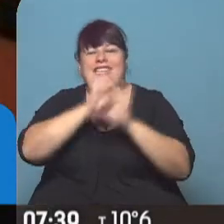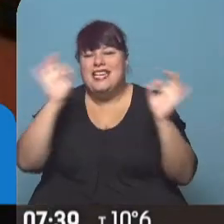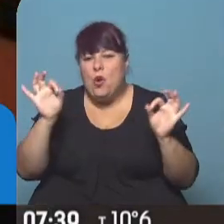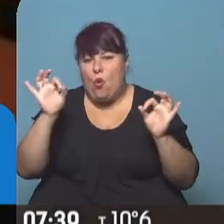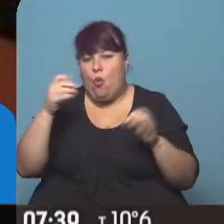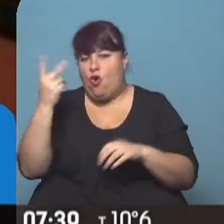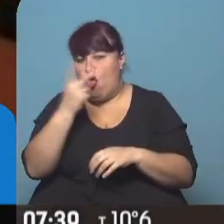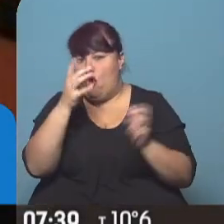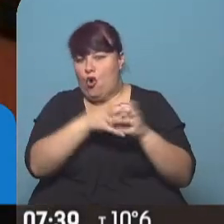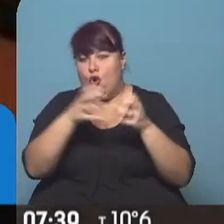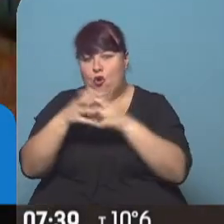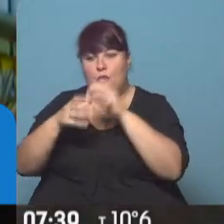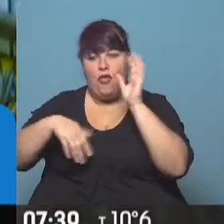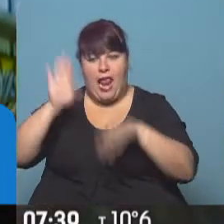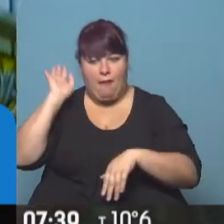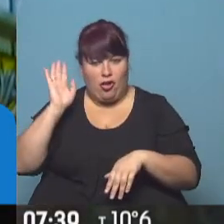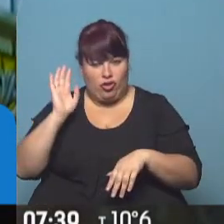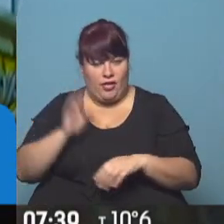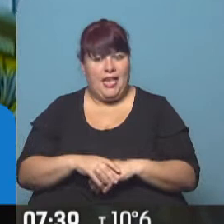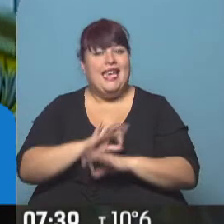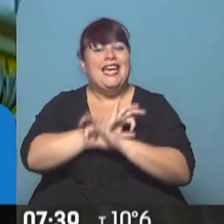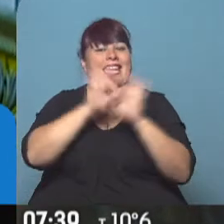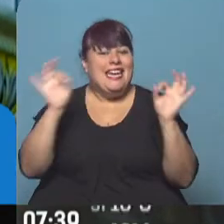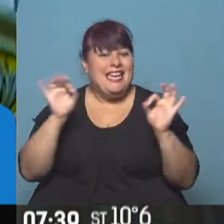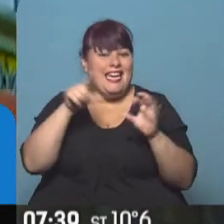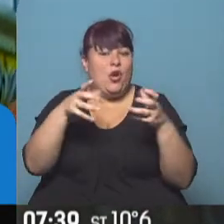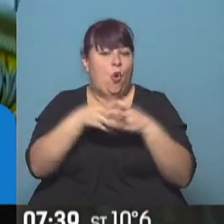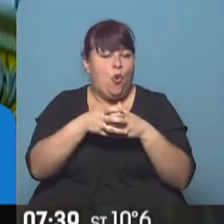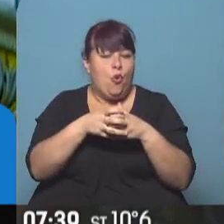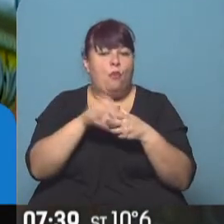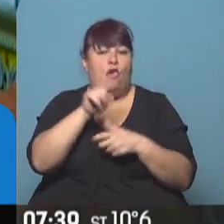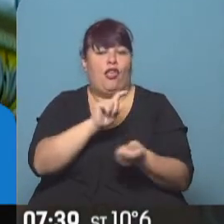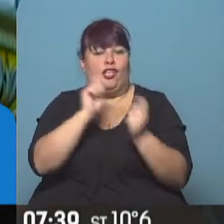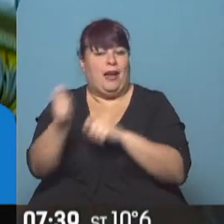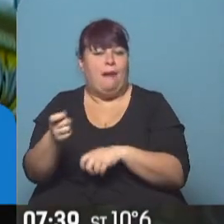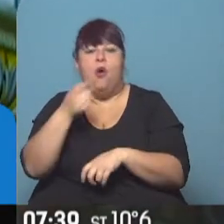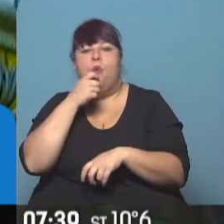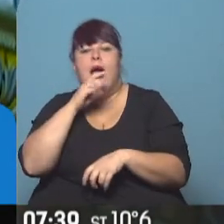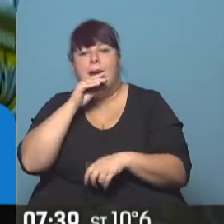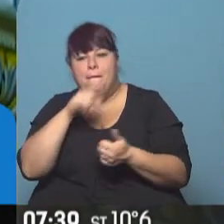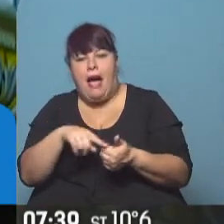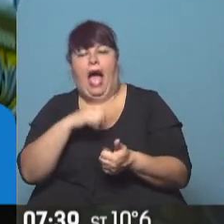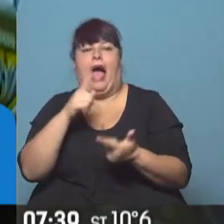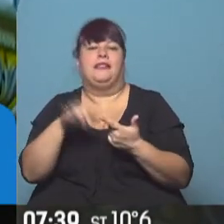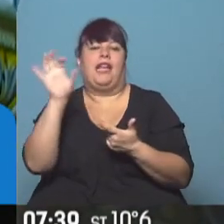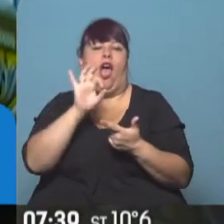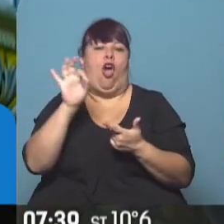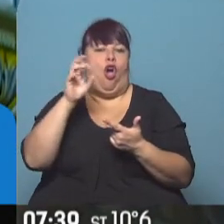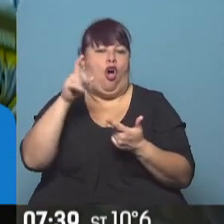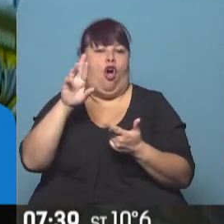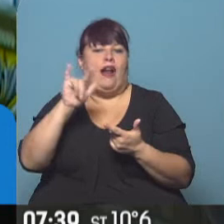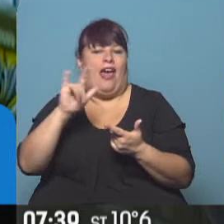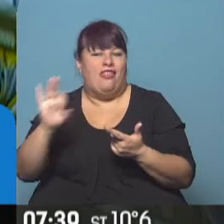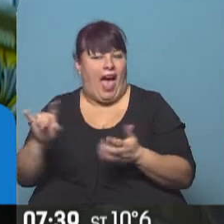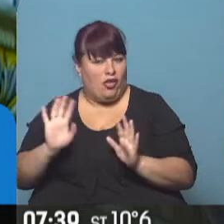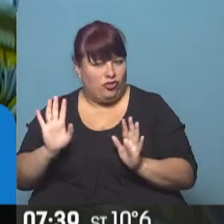de los dos espacios mayoritarios, ni sus espacios de reemplazo, como es el masismo o el